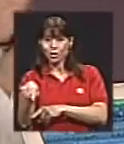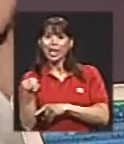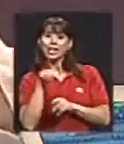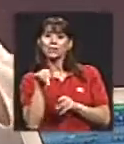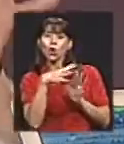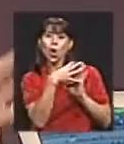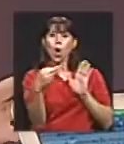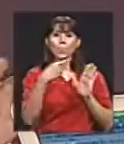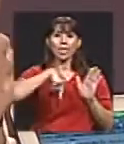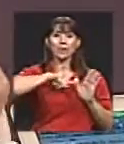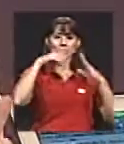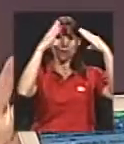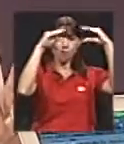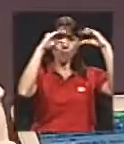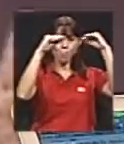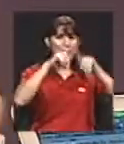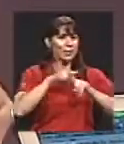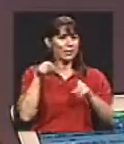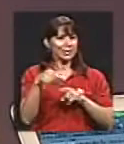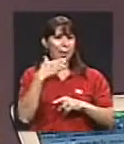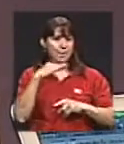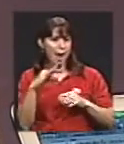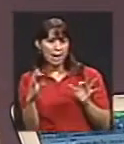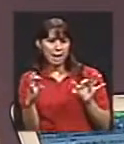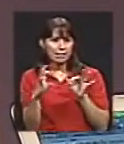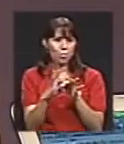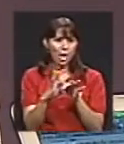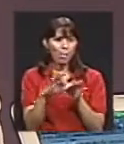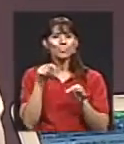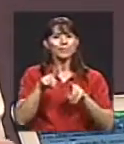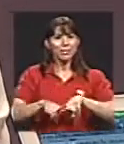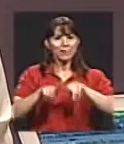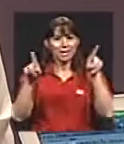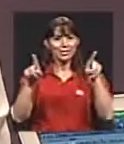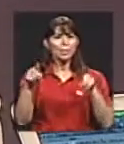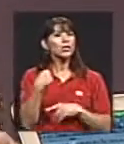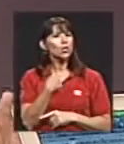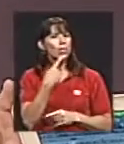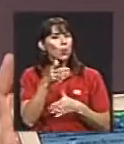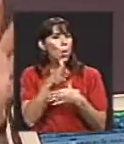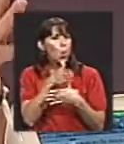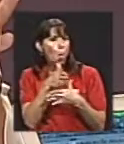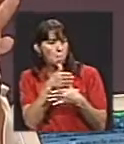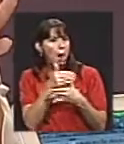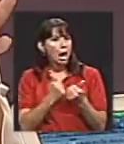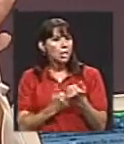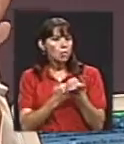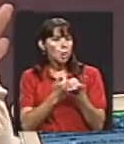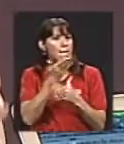mal articulado y aquí fue donde hubo la diferencia porque él dijo que comparto en parte porque no